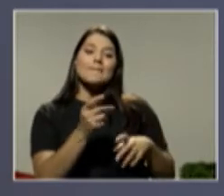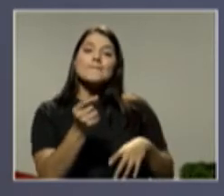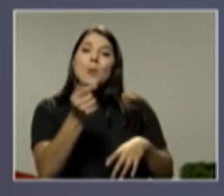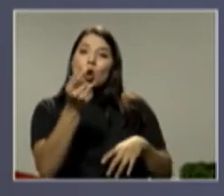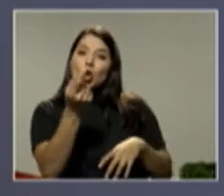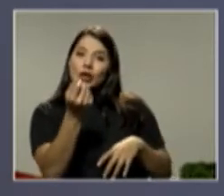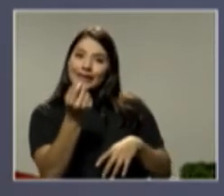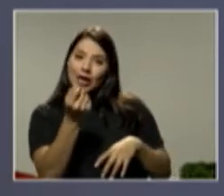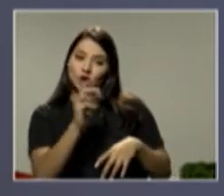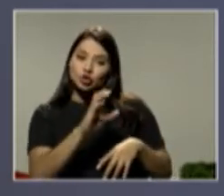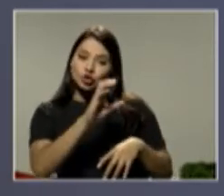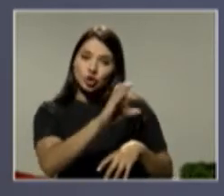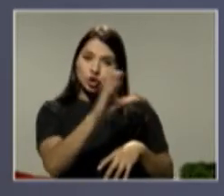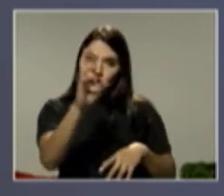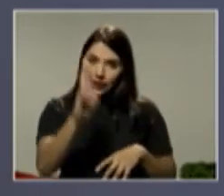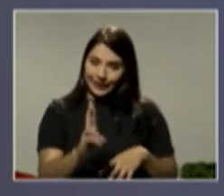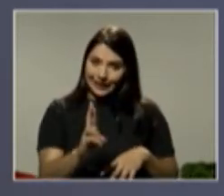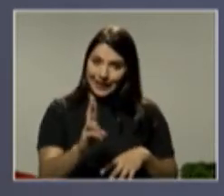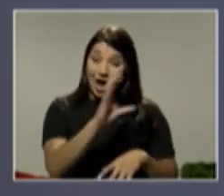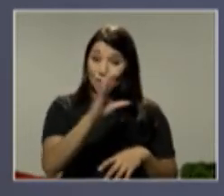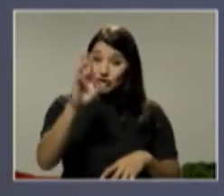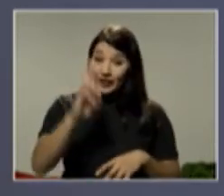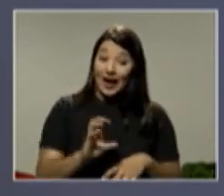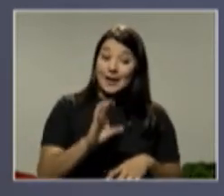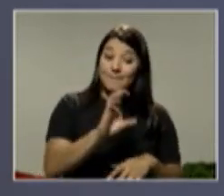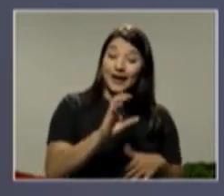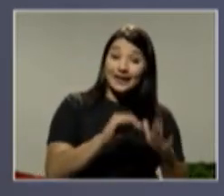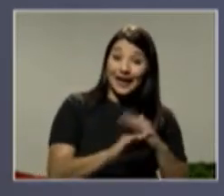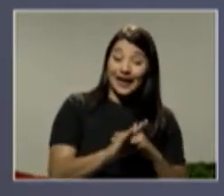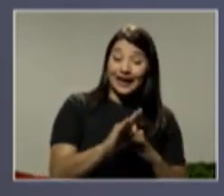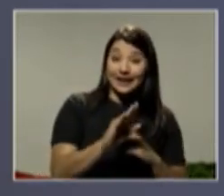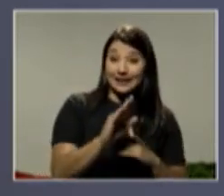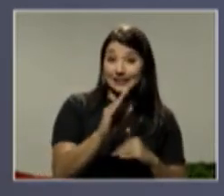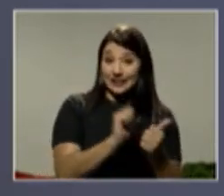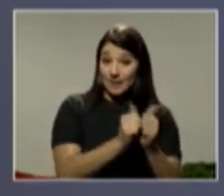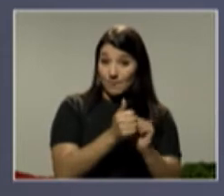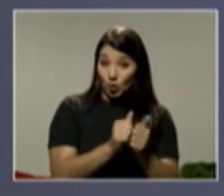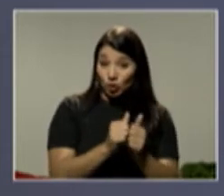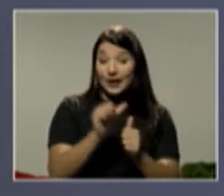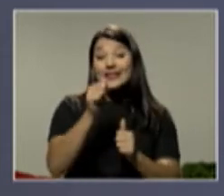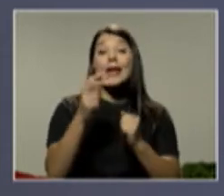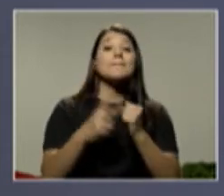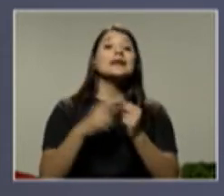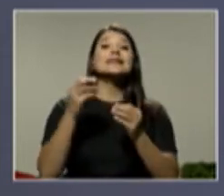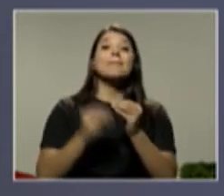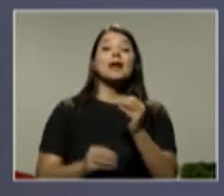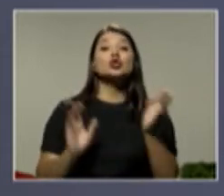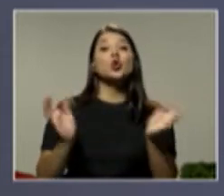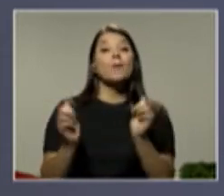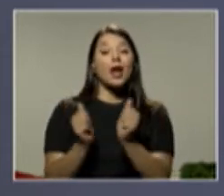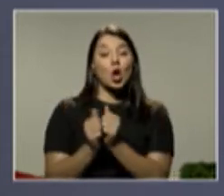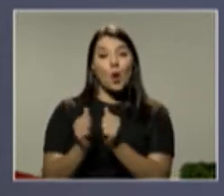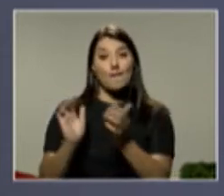fundamental. Costa Rica invierte en deporte 1/10 parte de lo que invierte